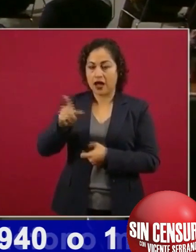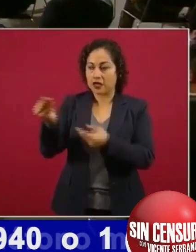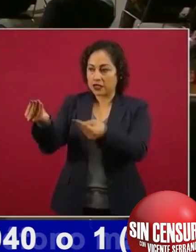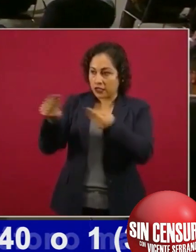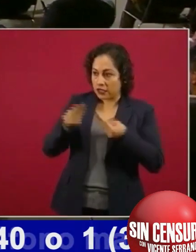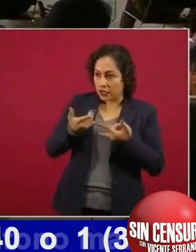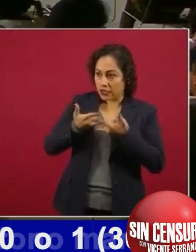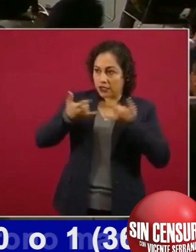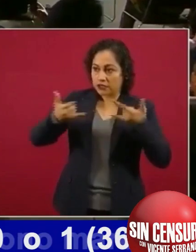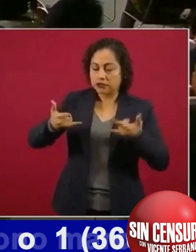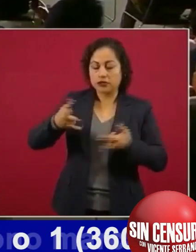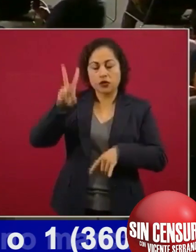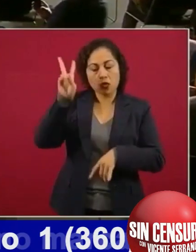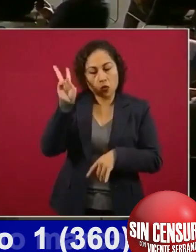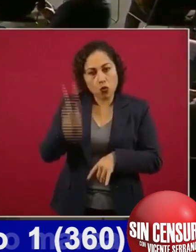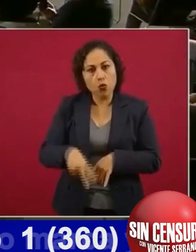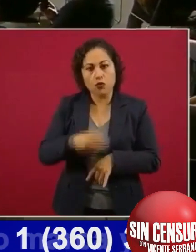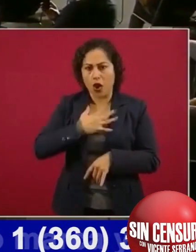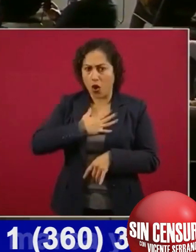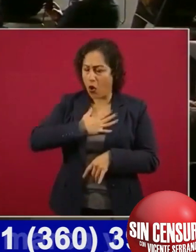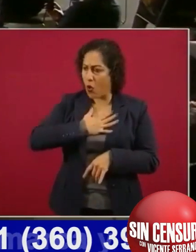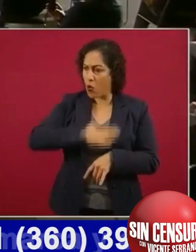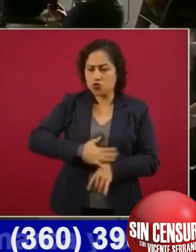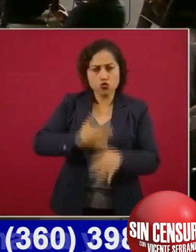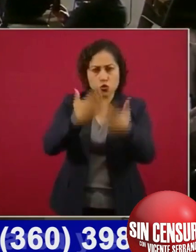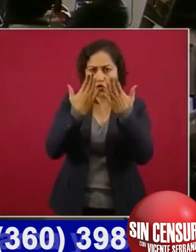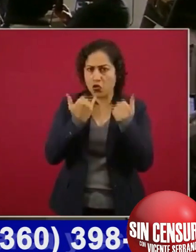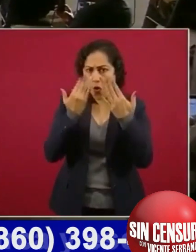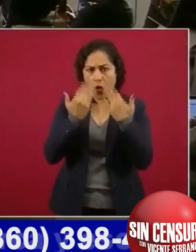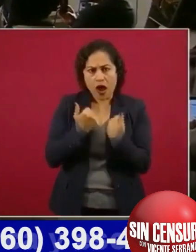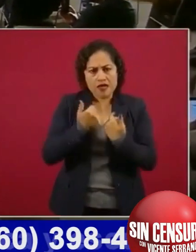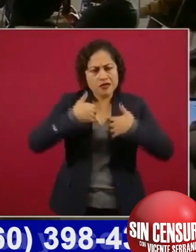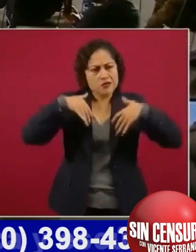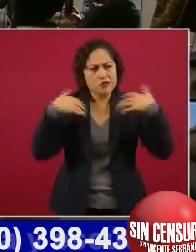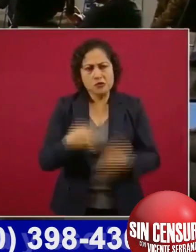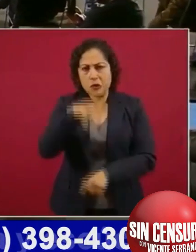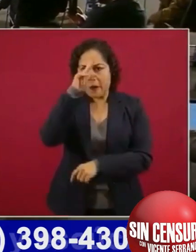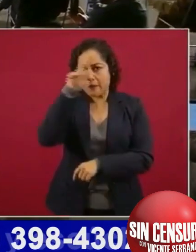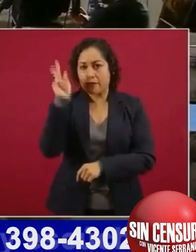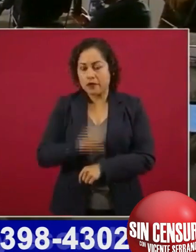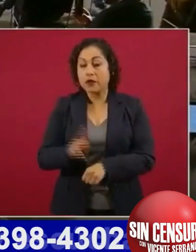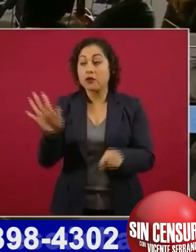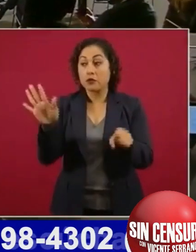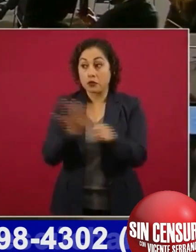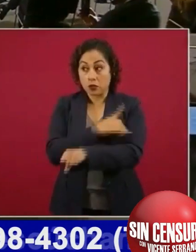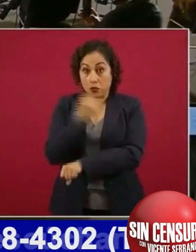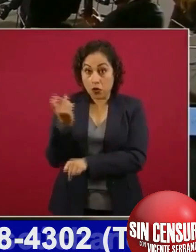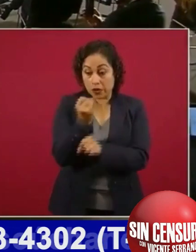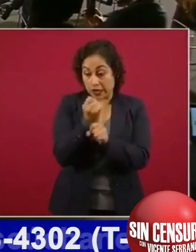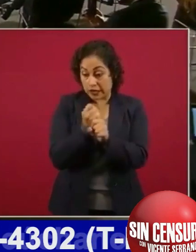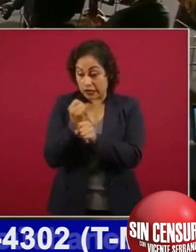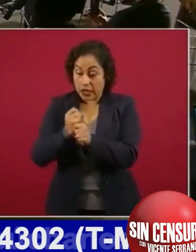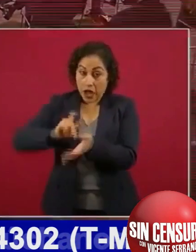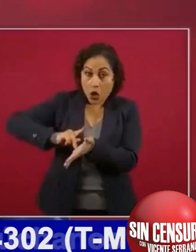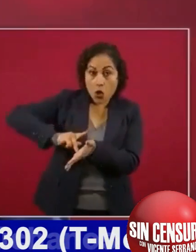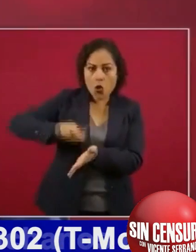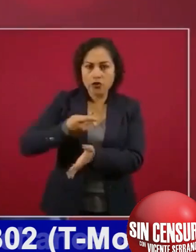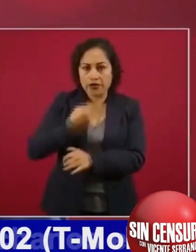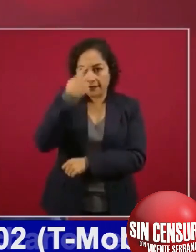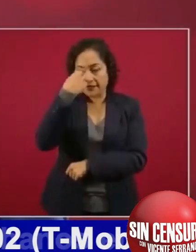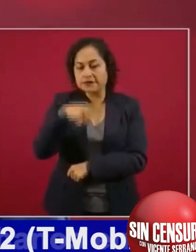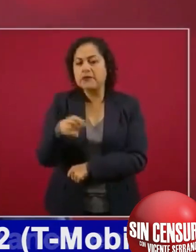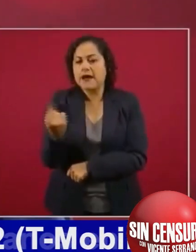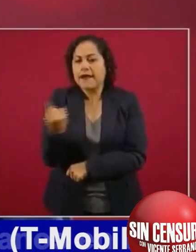una injusticia por todos lados por los que se vea, porque la reposición del procedimiento es precisamente para investigar la